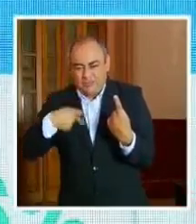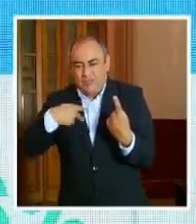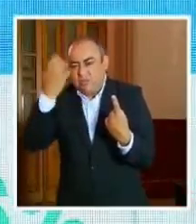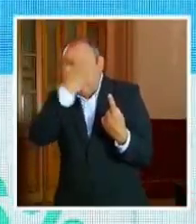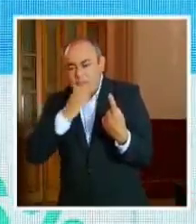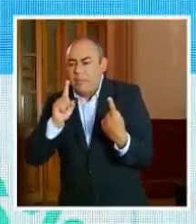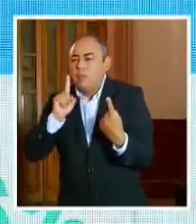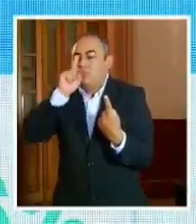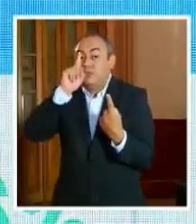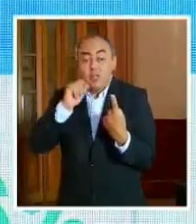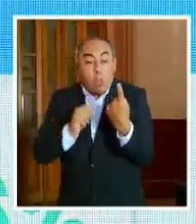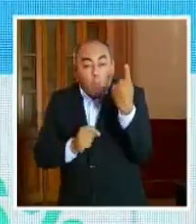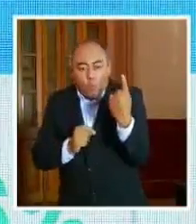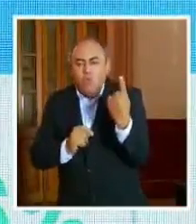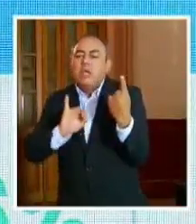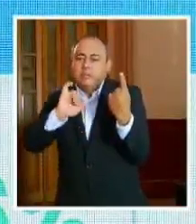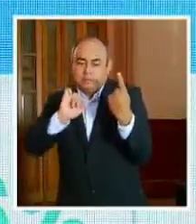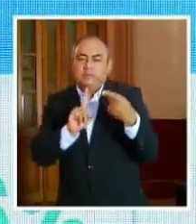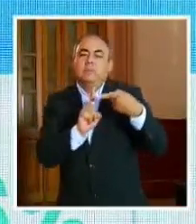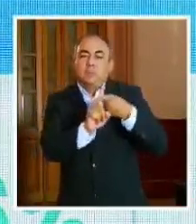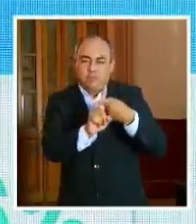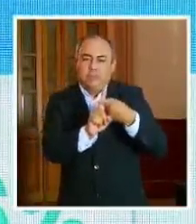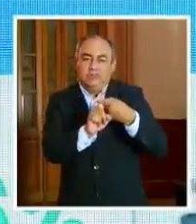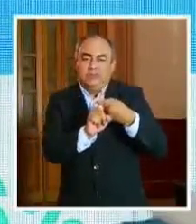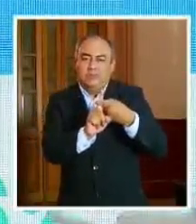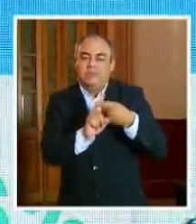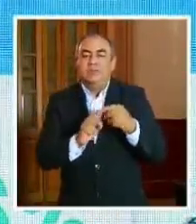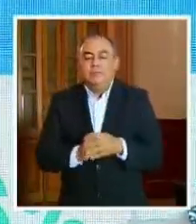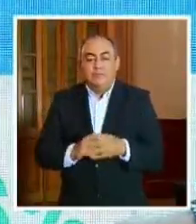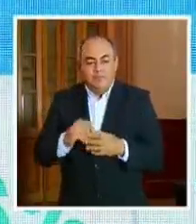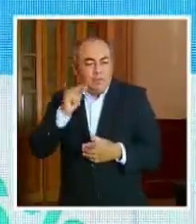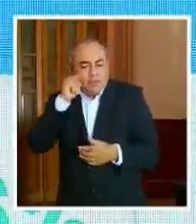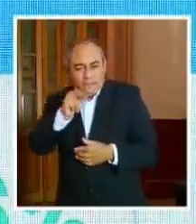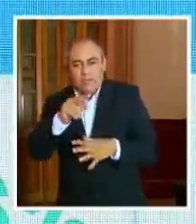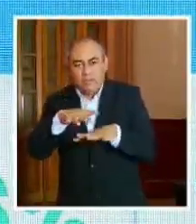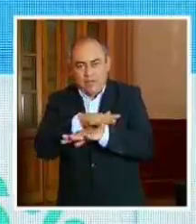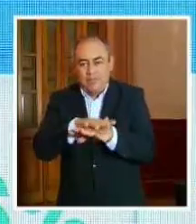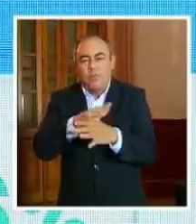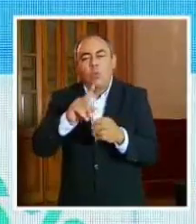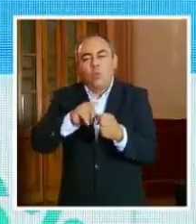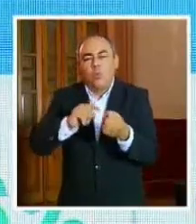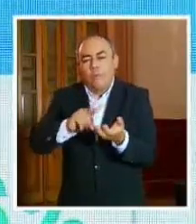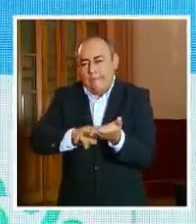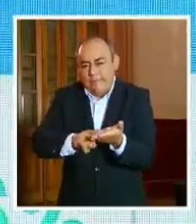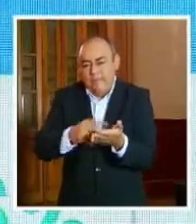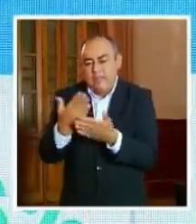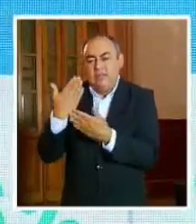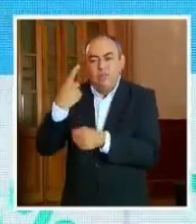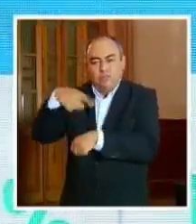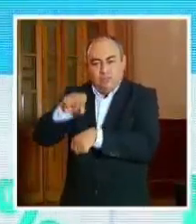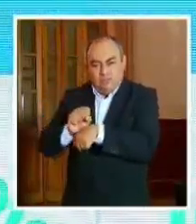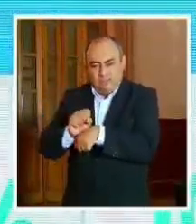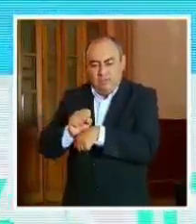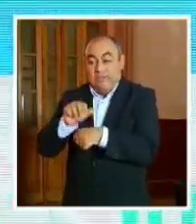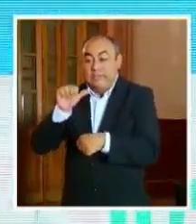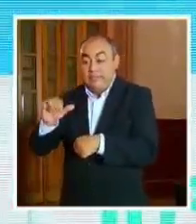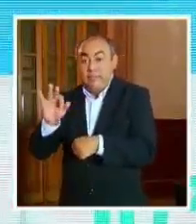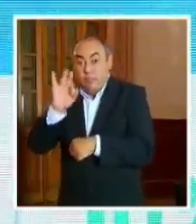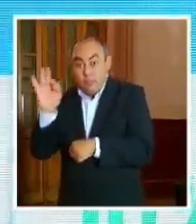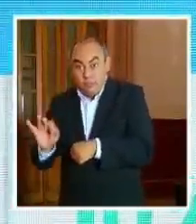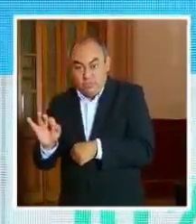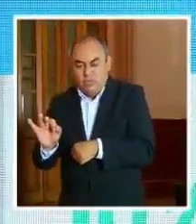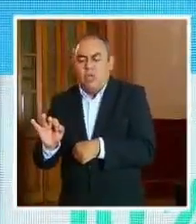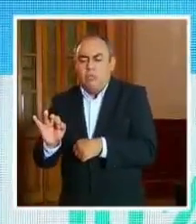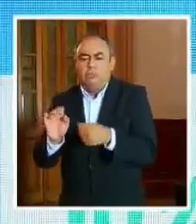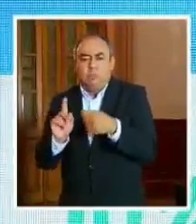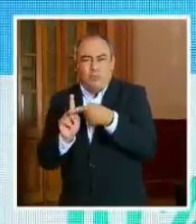sigue disminuyendo este indicador, ya lo tenemos en color verde, veníamos de verde también la semana pasada con 16% de